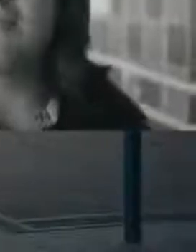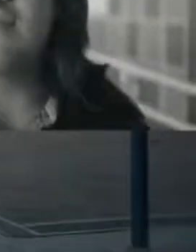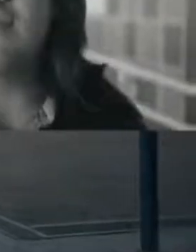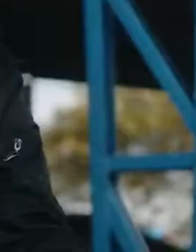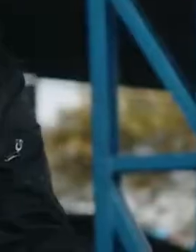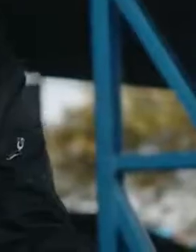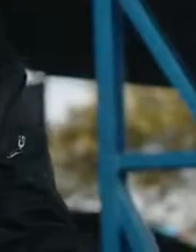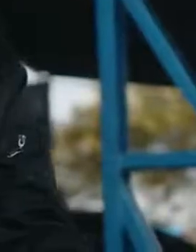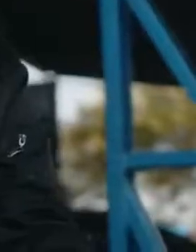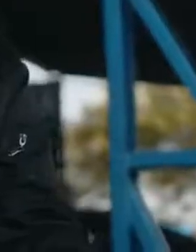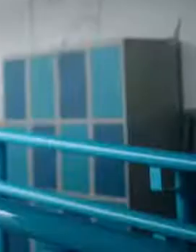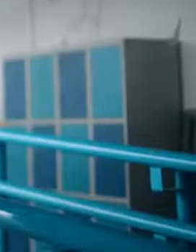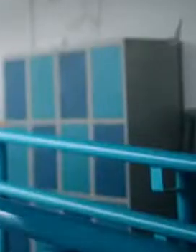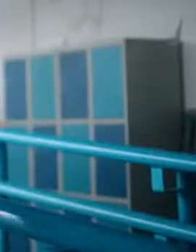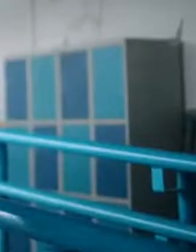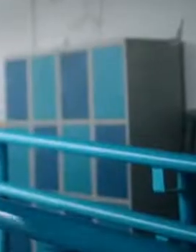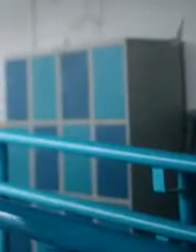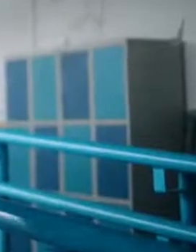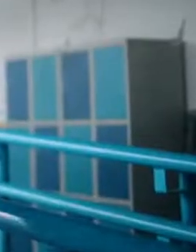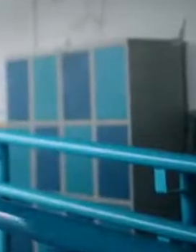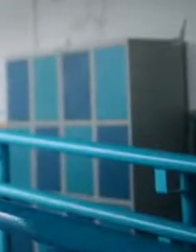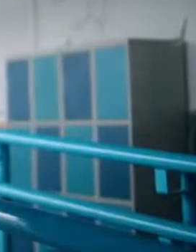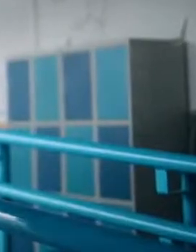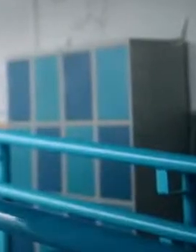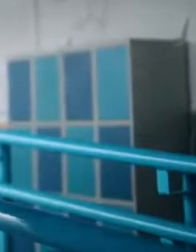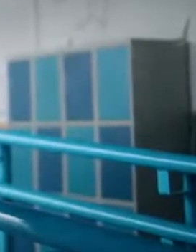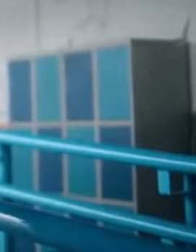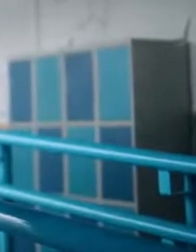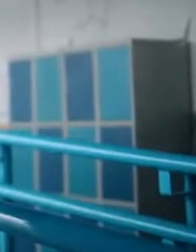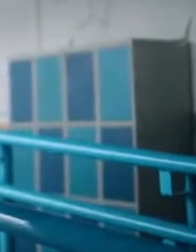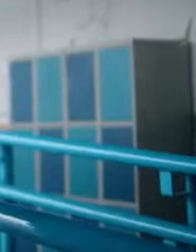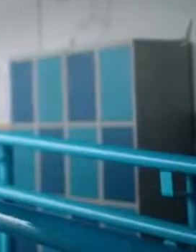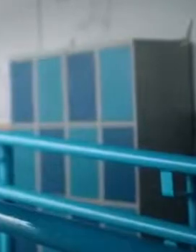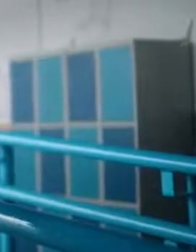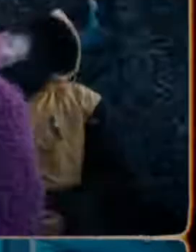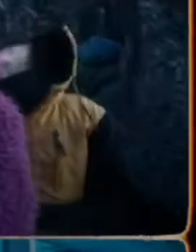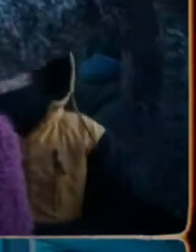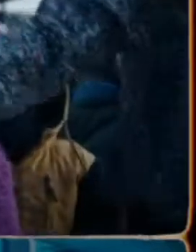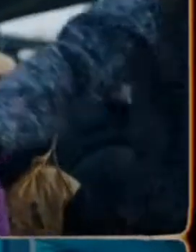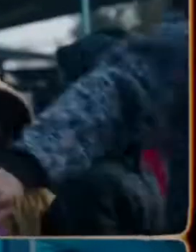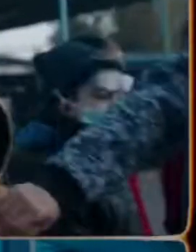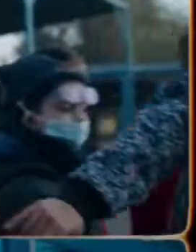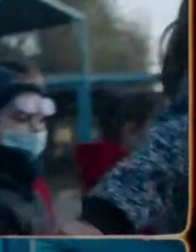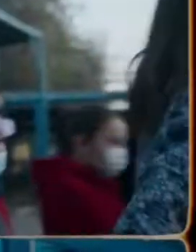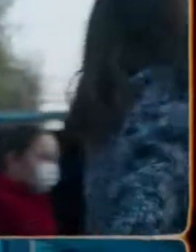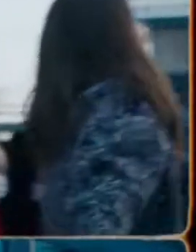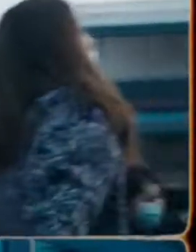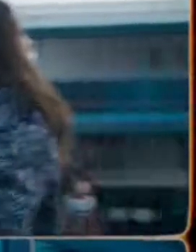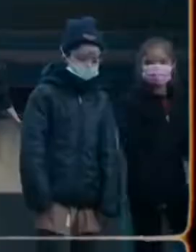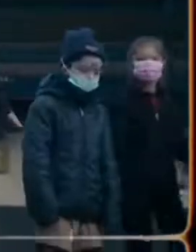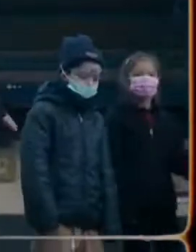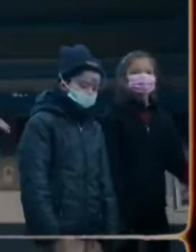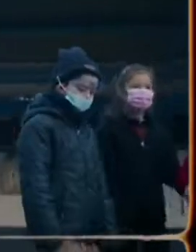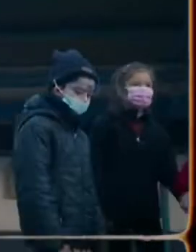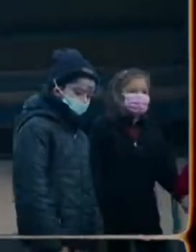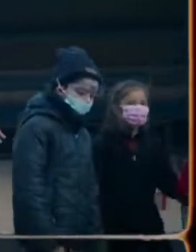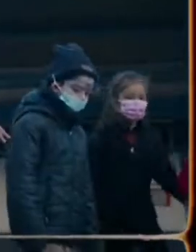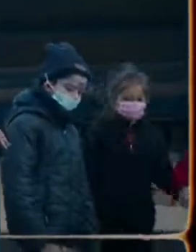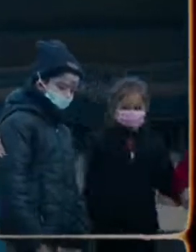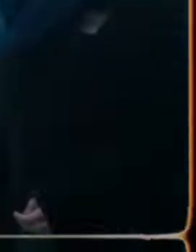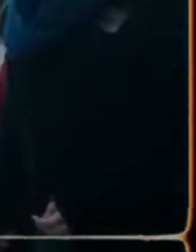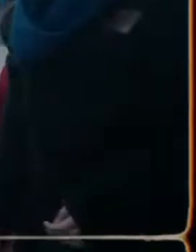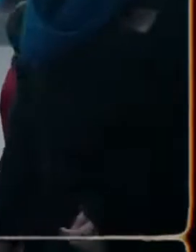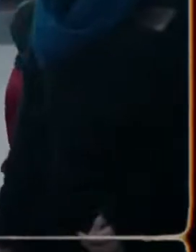Bueno, yo creo que la importancia de la pedagogía al ser quienes preparan a los próximos estudiantes es de alguna forma que se debe cimentar cooperación, se debe